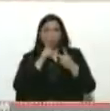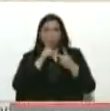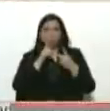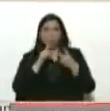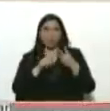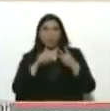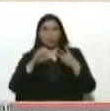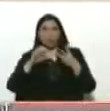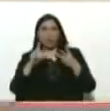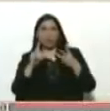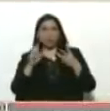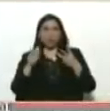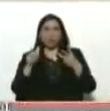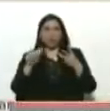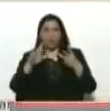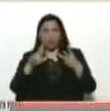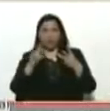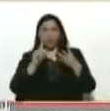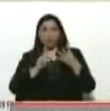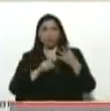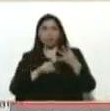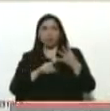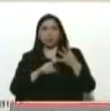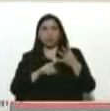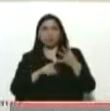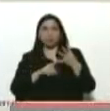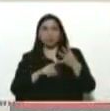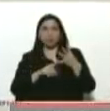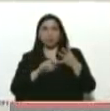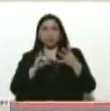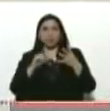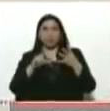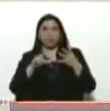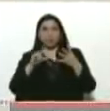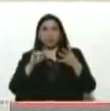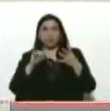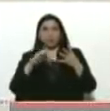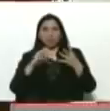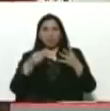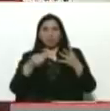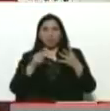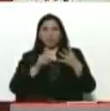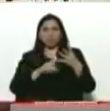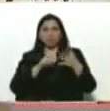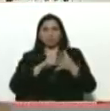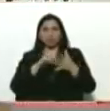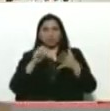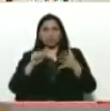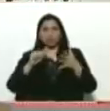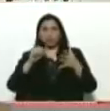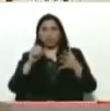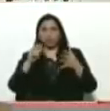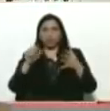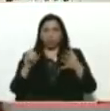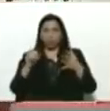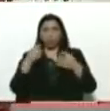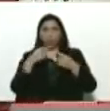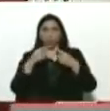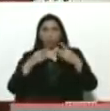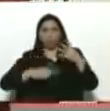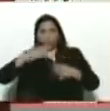Edgar Zambrano, Ili Sánchez, un comandante de la Guardia, Soto Faría, ahí estaba Gómez Morante y otro grupo de